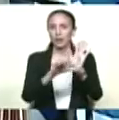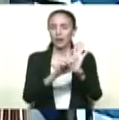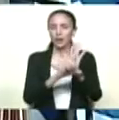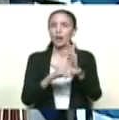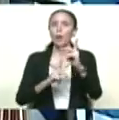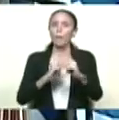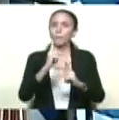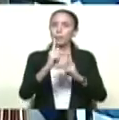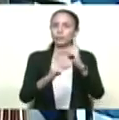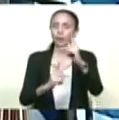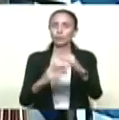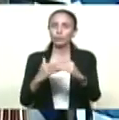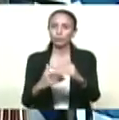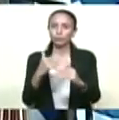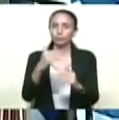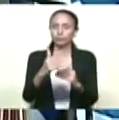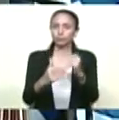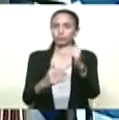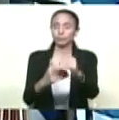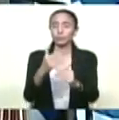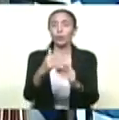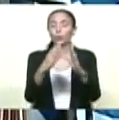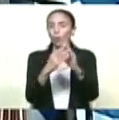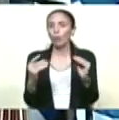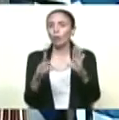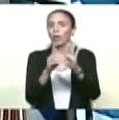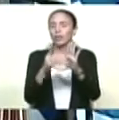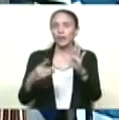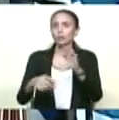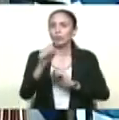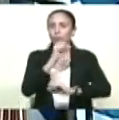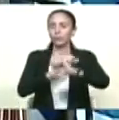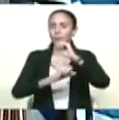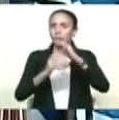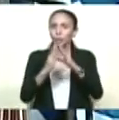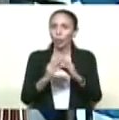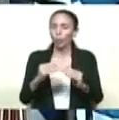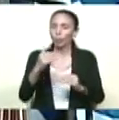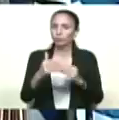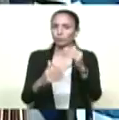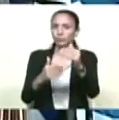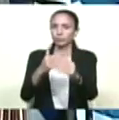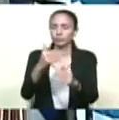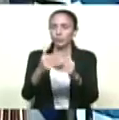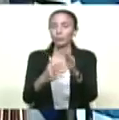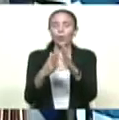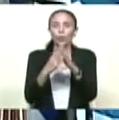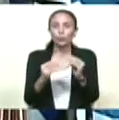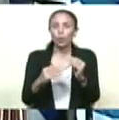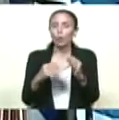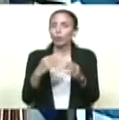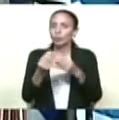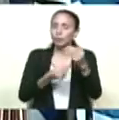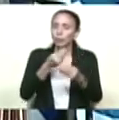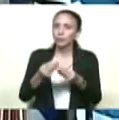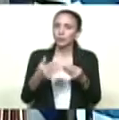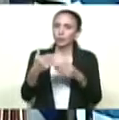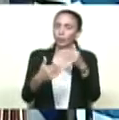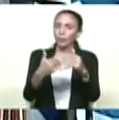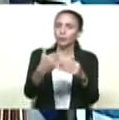proceso las garantías constitucionales el derecho a la defensa inclusive con las garantías de la delación